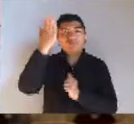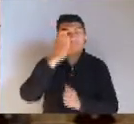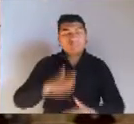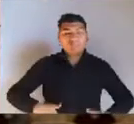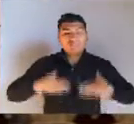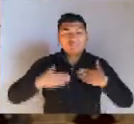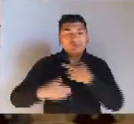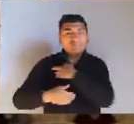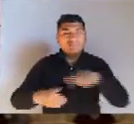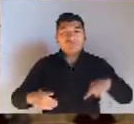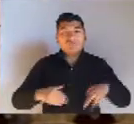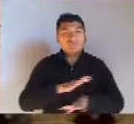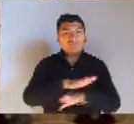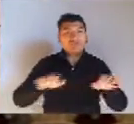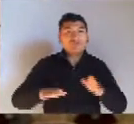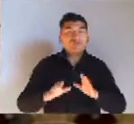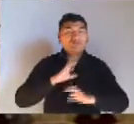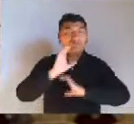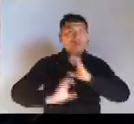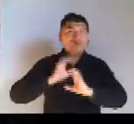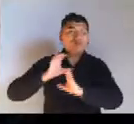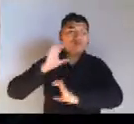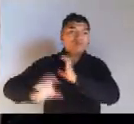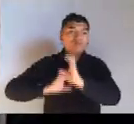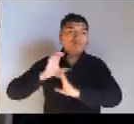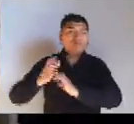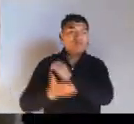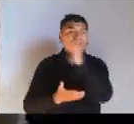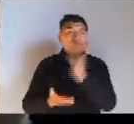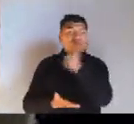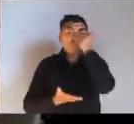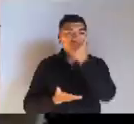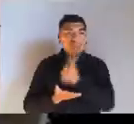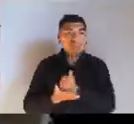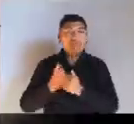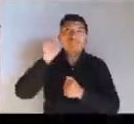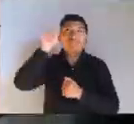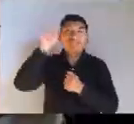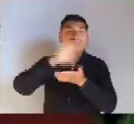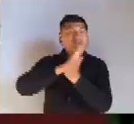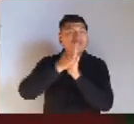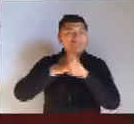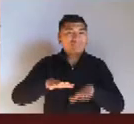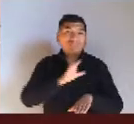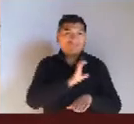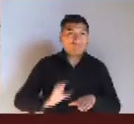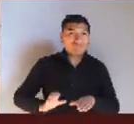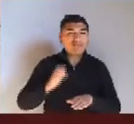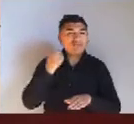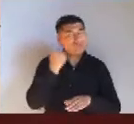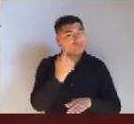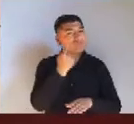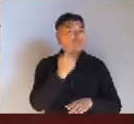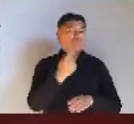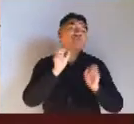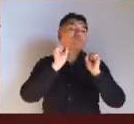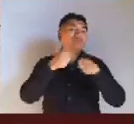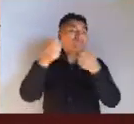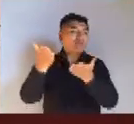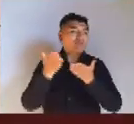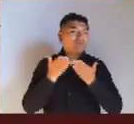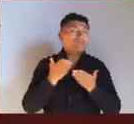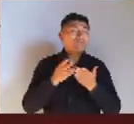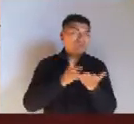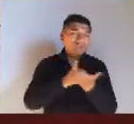vives y reinas por los siglos de los siglos. Amén. Esa paz de Cristo, que es la única que puede darnos